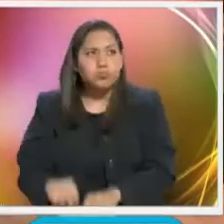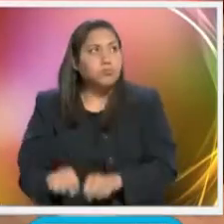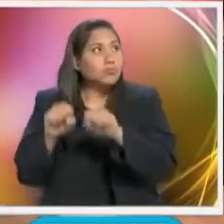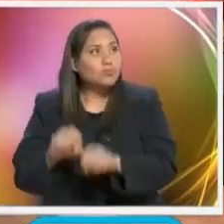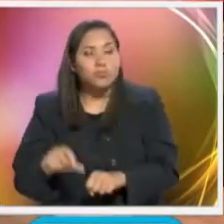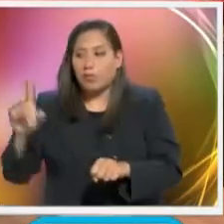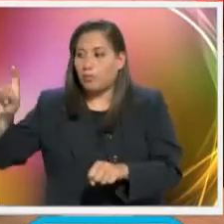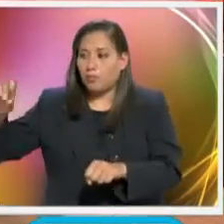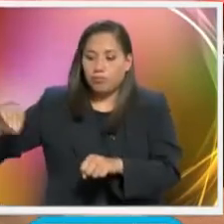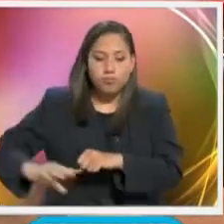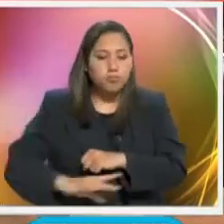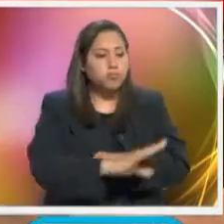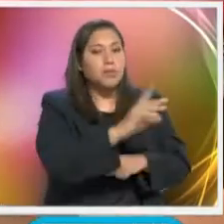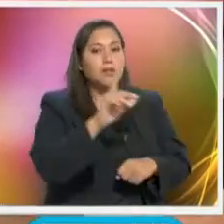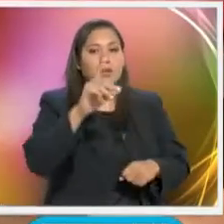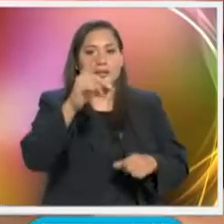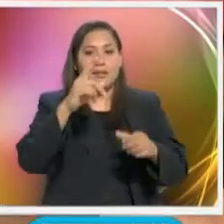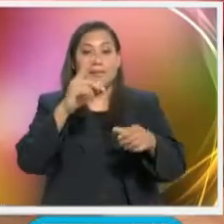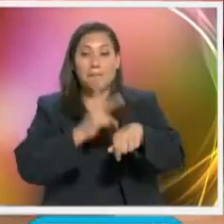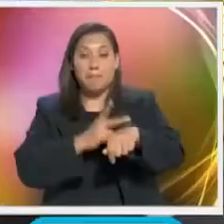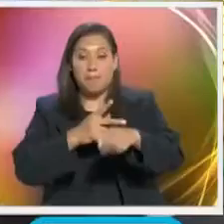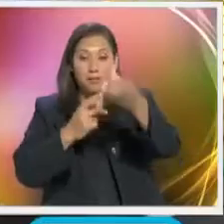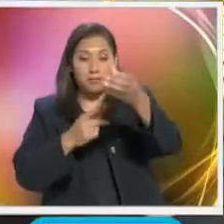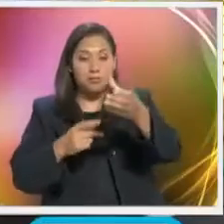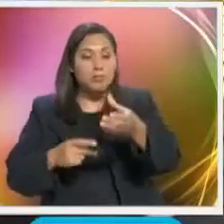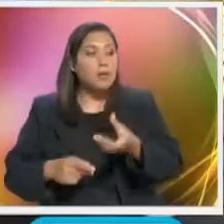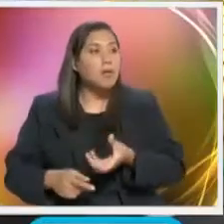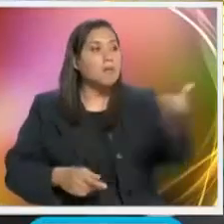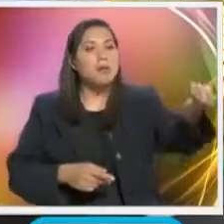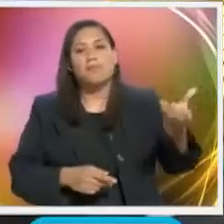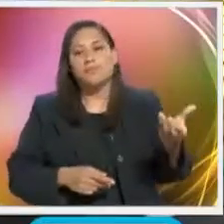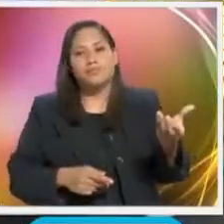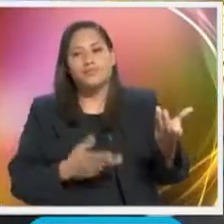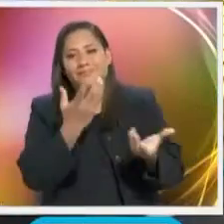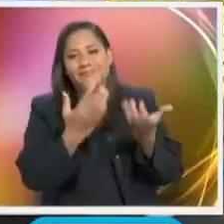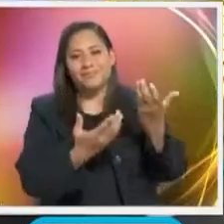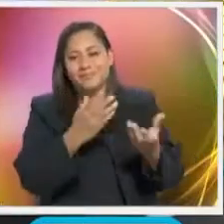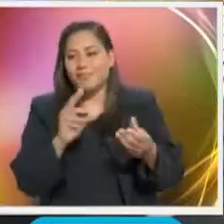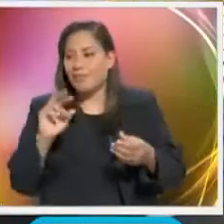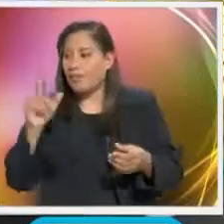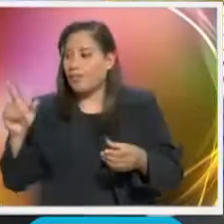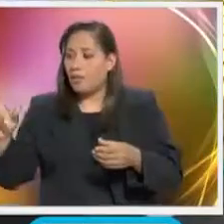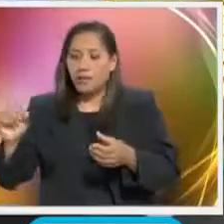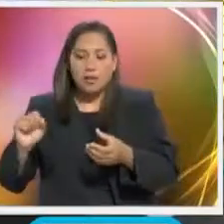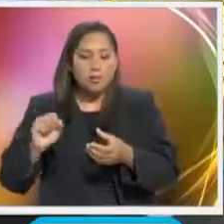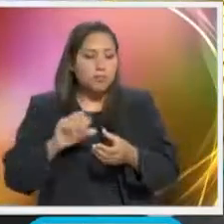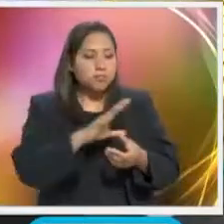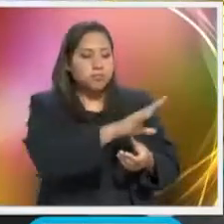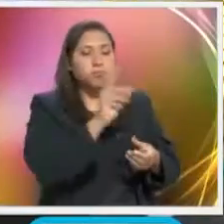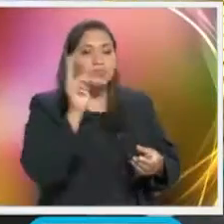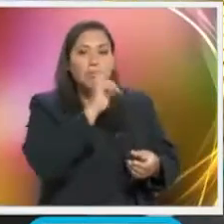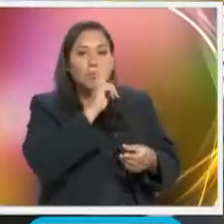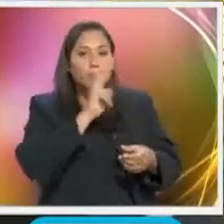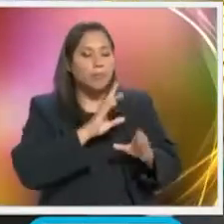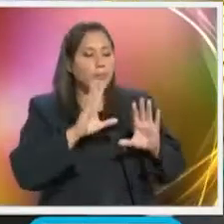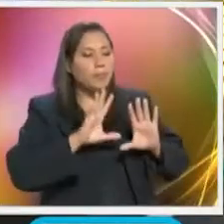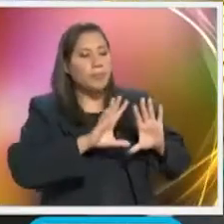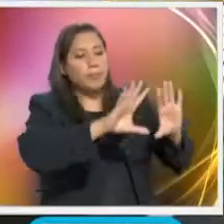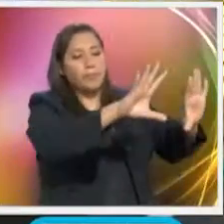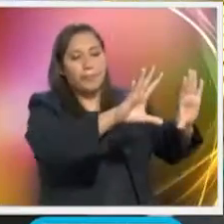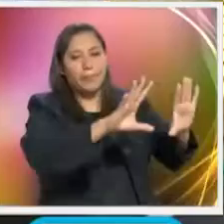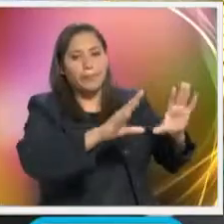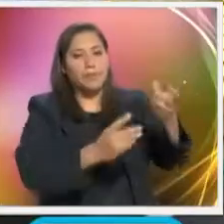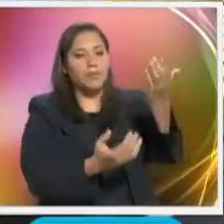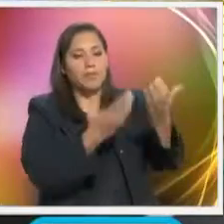si le echas agua con un vaso a un fuego no se apaga, necesita tener cierta presión el Ya. chorro para lo que hace el agua es que aleja el oxígeno del fuego y el fuego sin